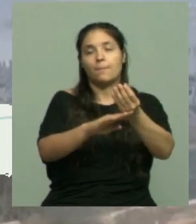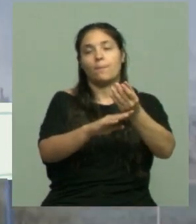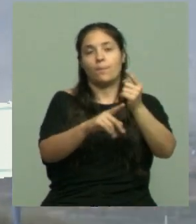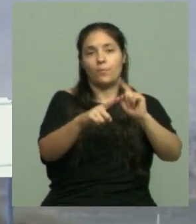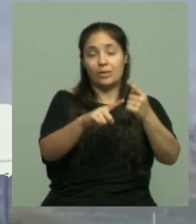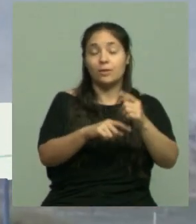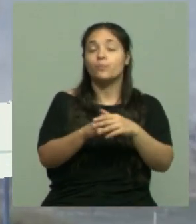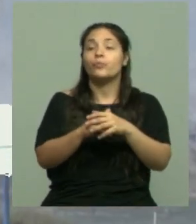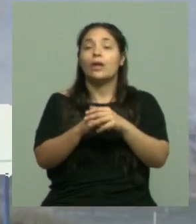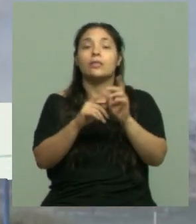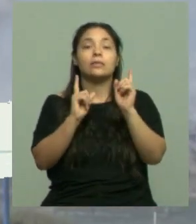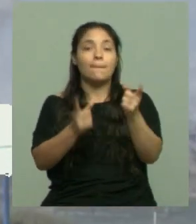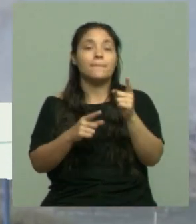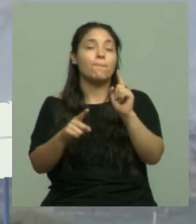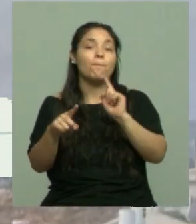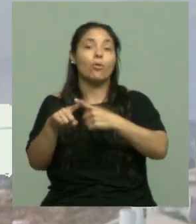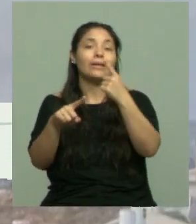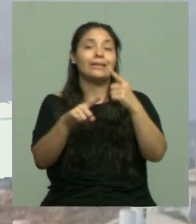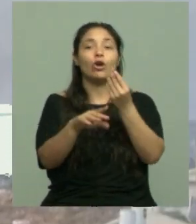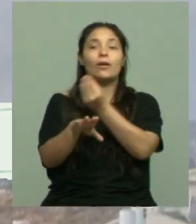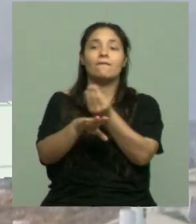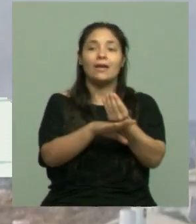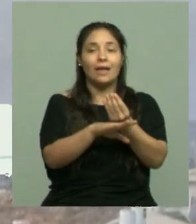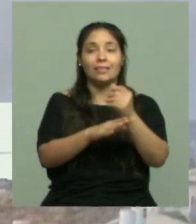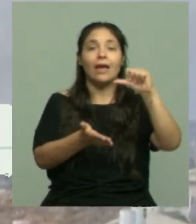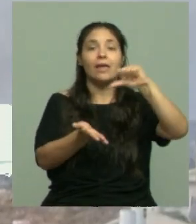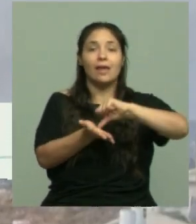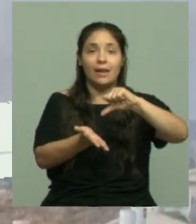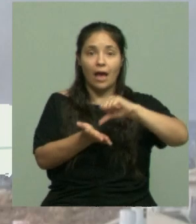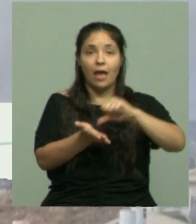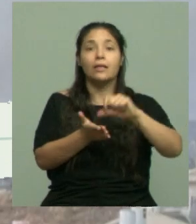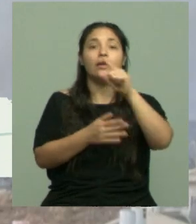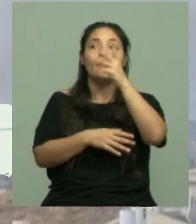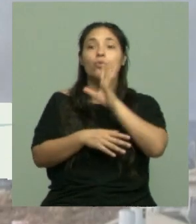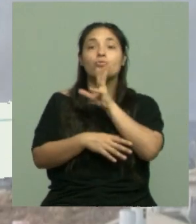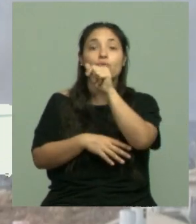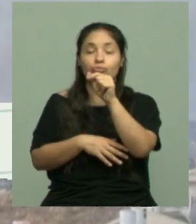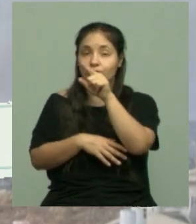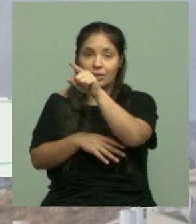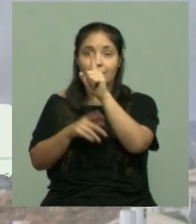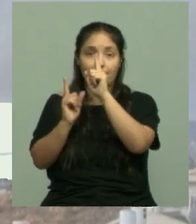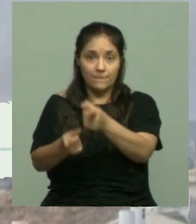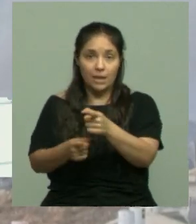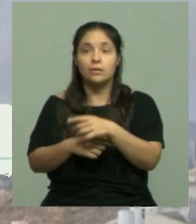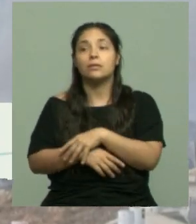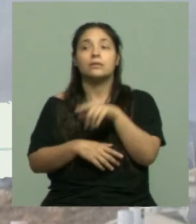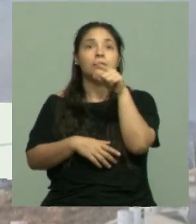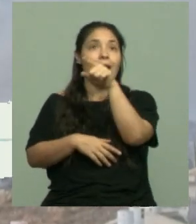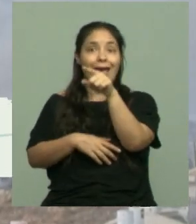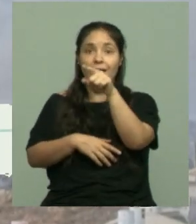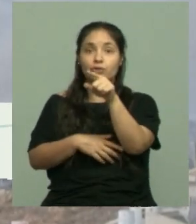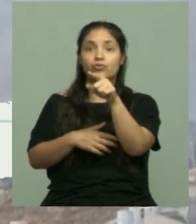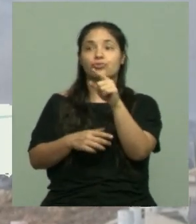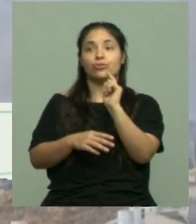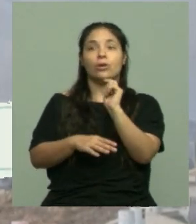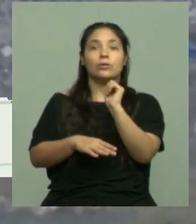también los referentes políticos de Irán y de Rusia también van a tener que dar las garantías y van a tener que correrse un poco para que